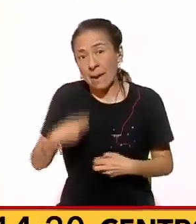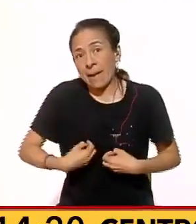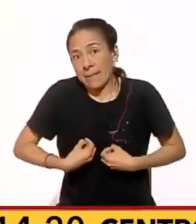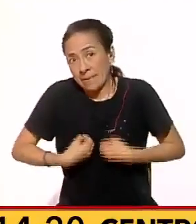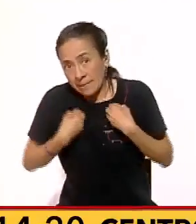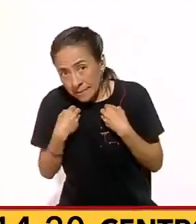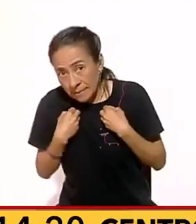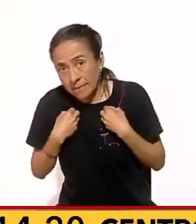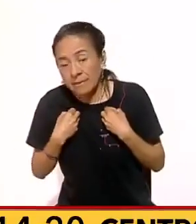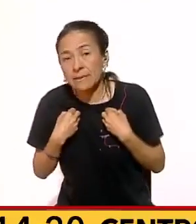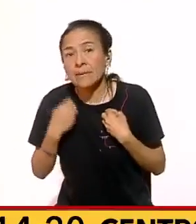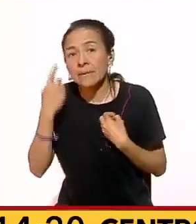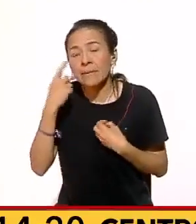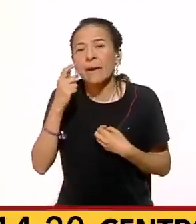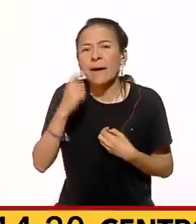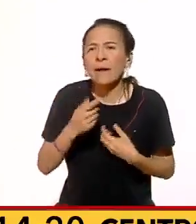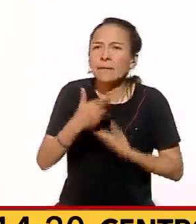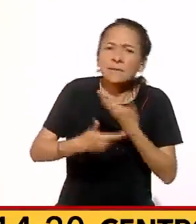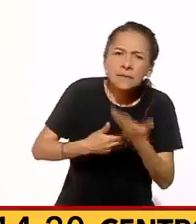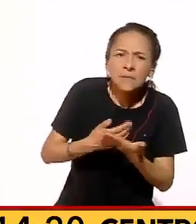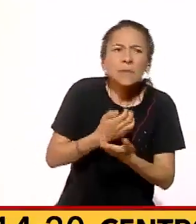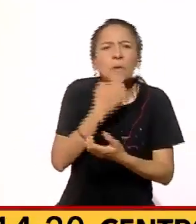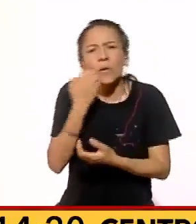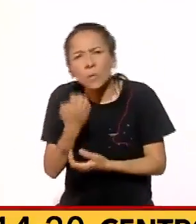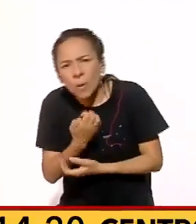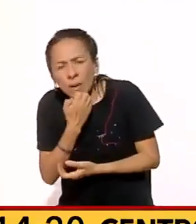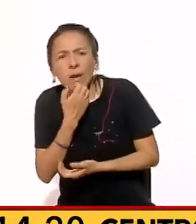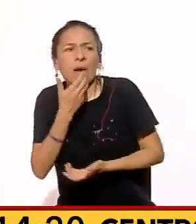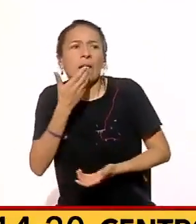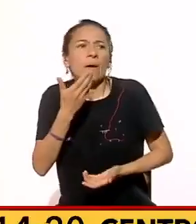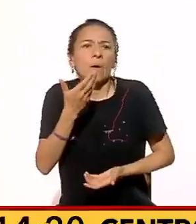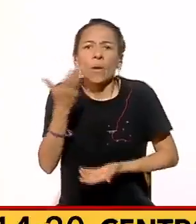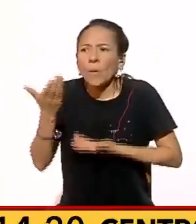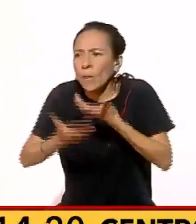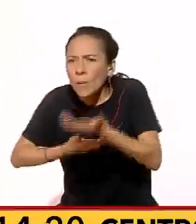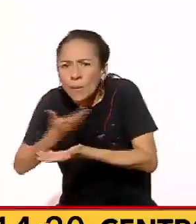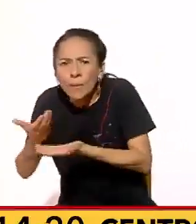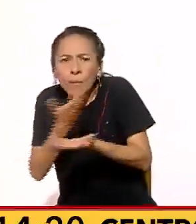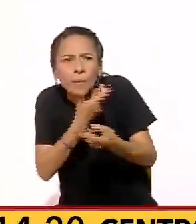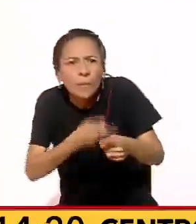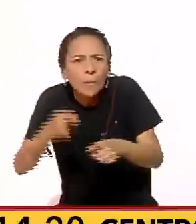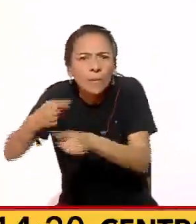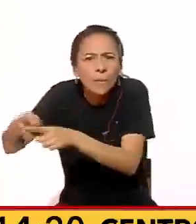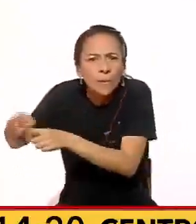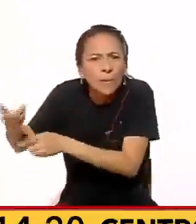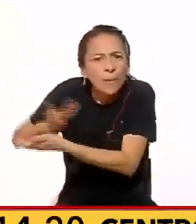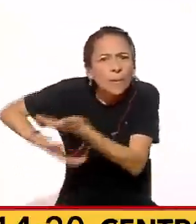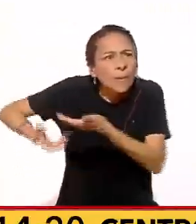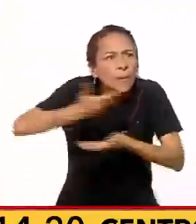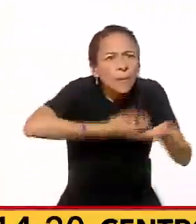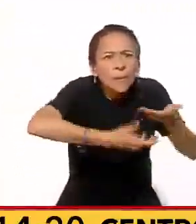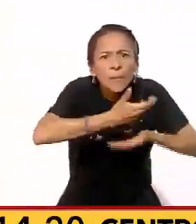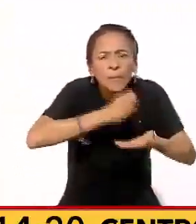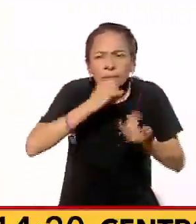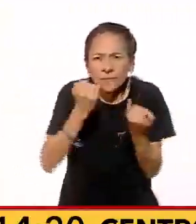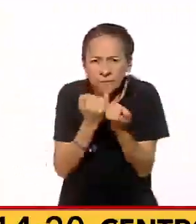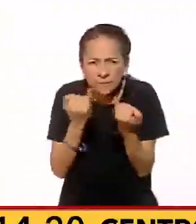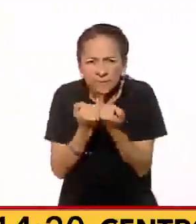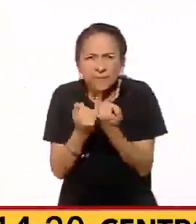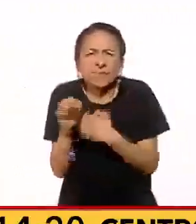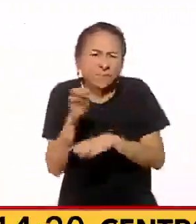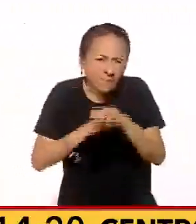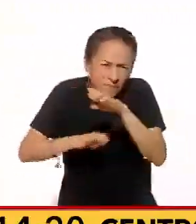habitacional como de servicios educativos, de comercio y sobre todo de